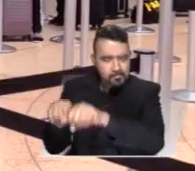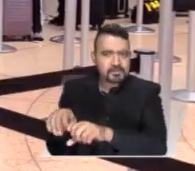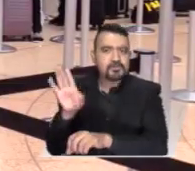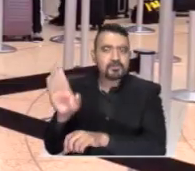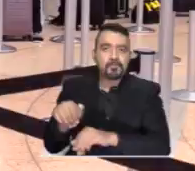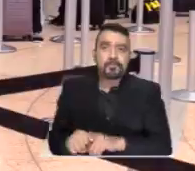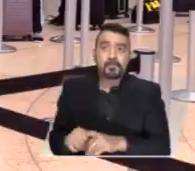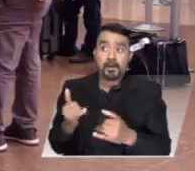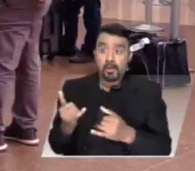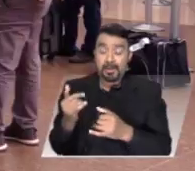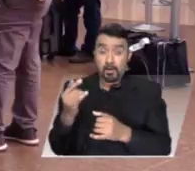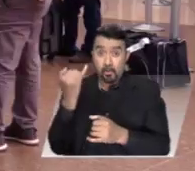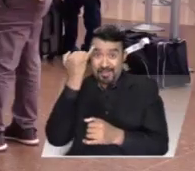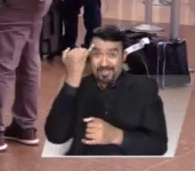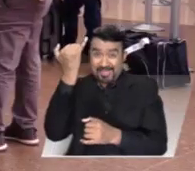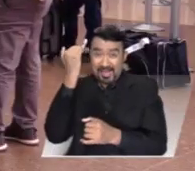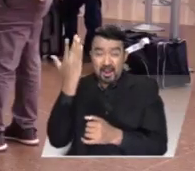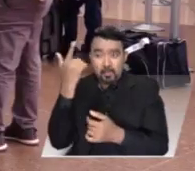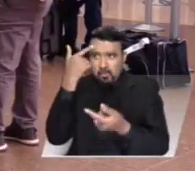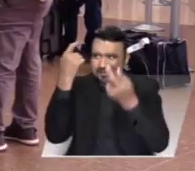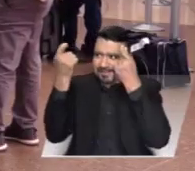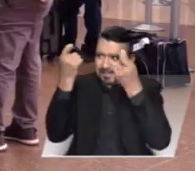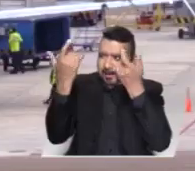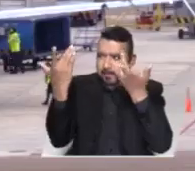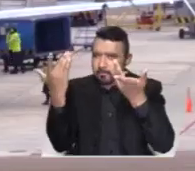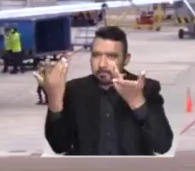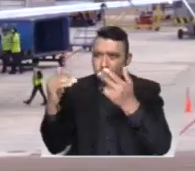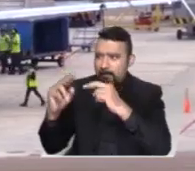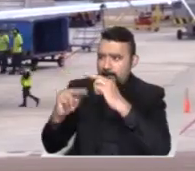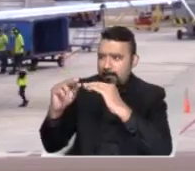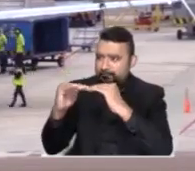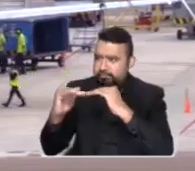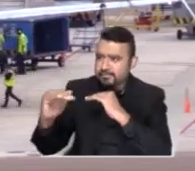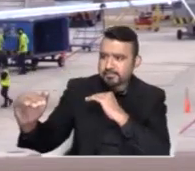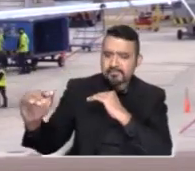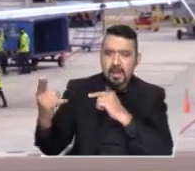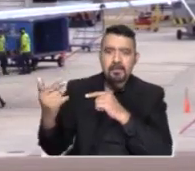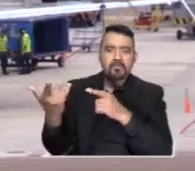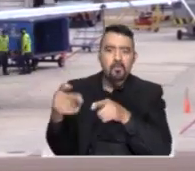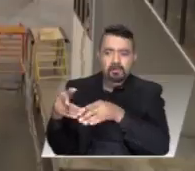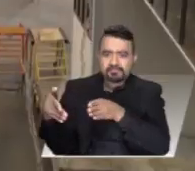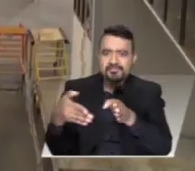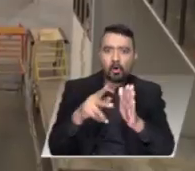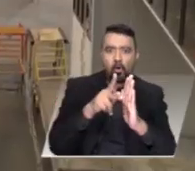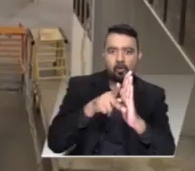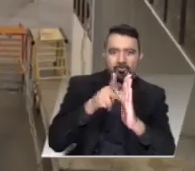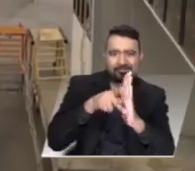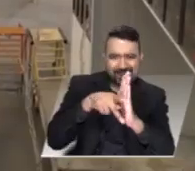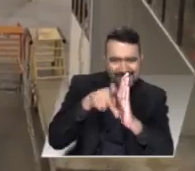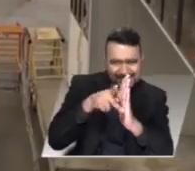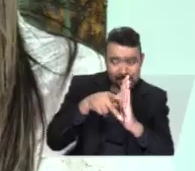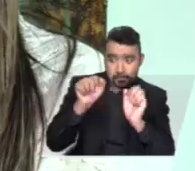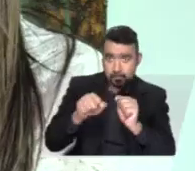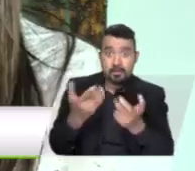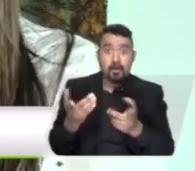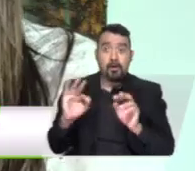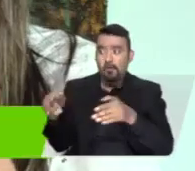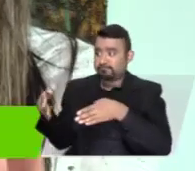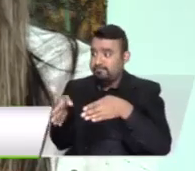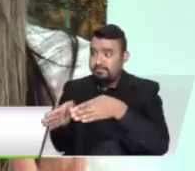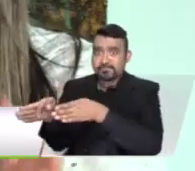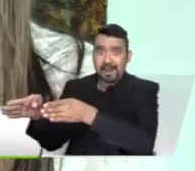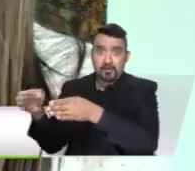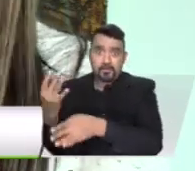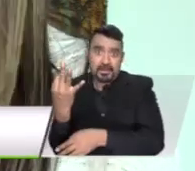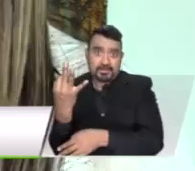un sistema de infraestructuras estratégicas que incluya aeropuertos, corredores ferroviarios y autopistas. buscando